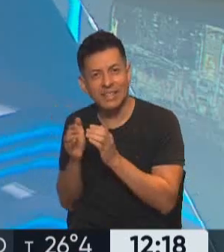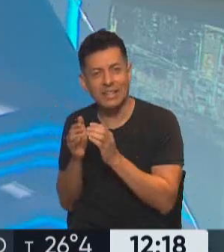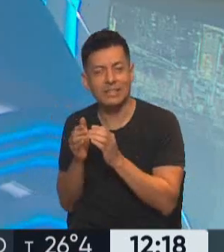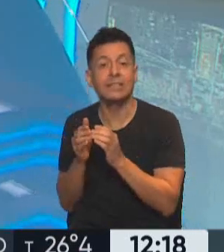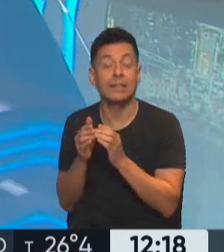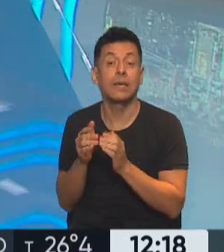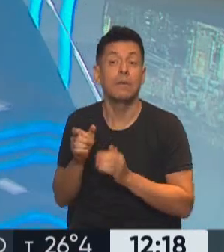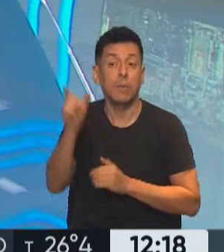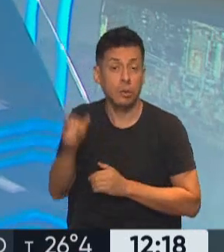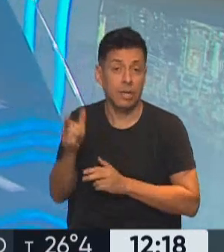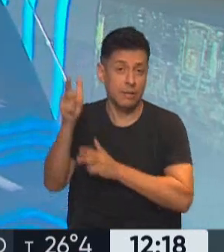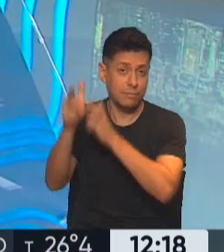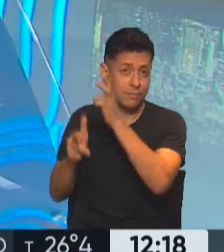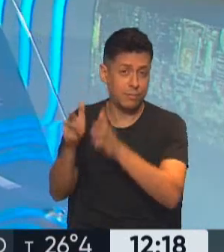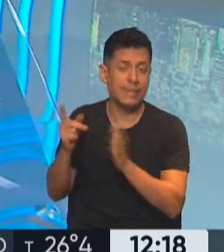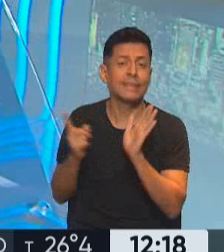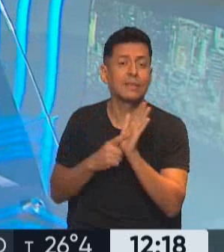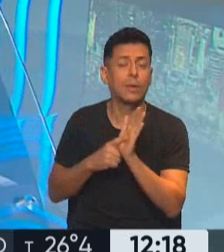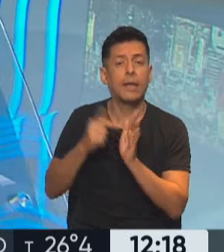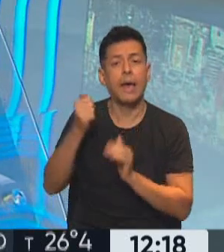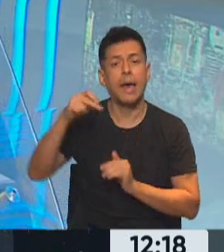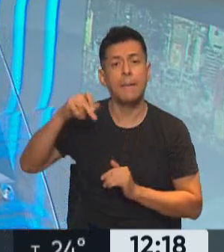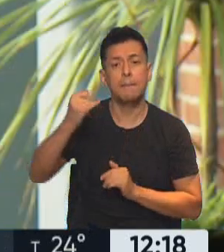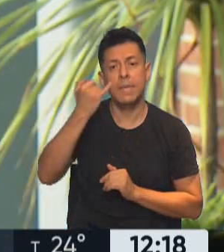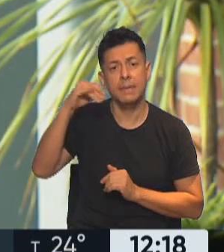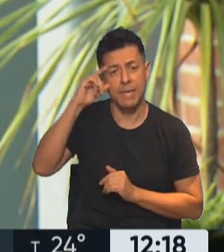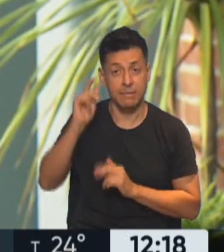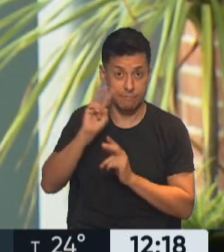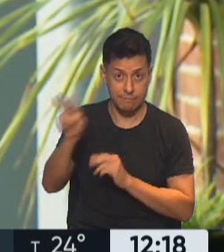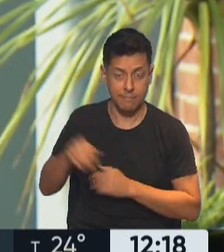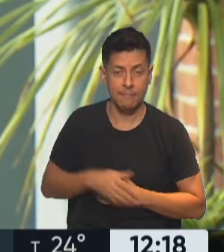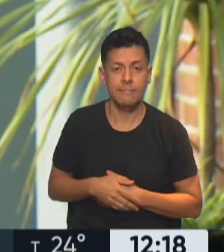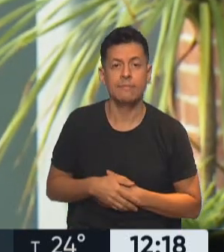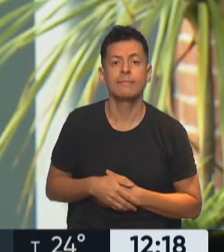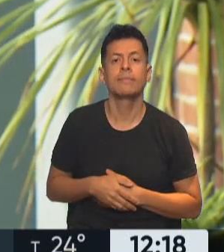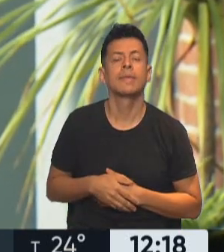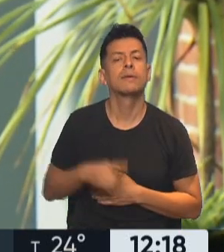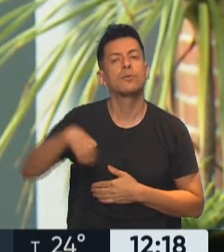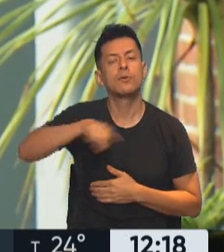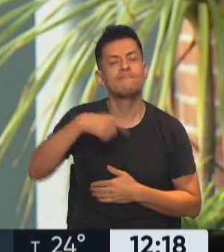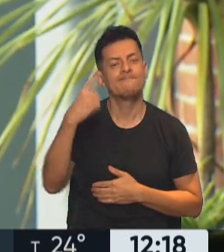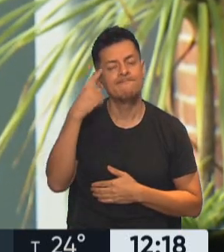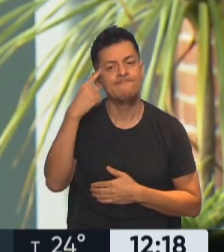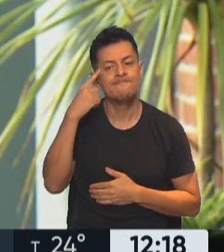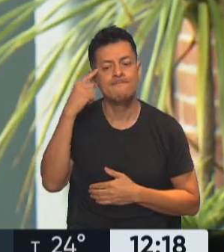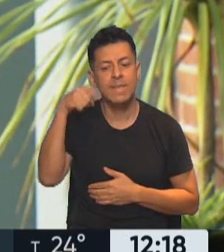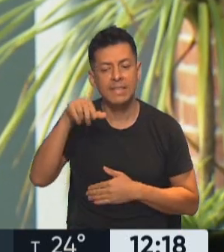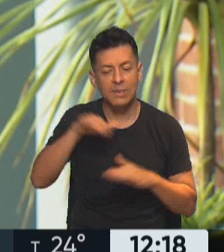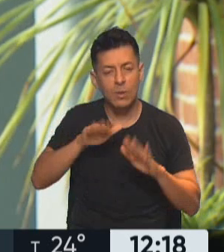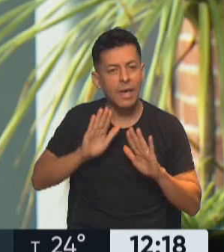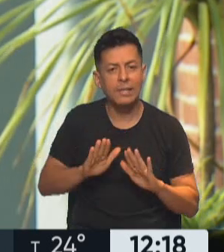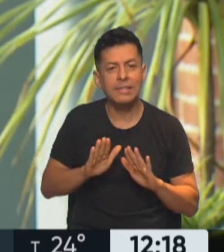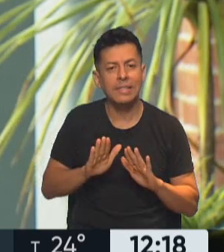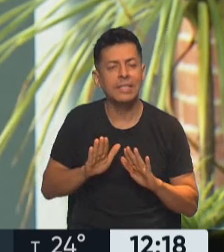el testimonio del titular de APYME y esto decía. Creemos que esta situación particular,